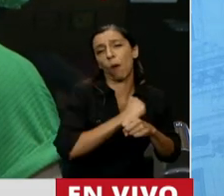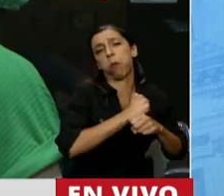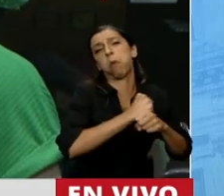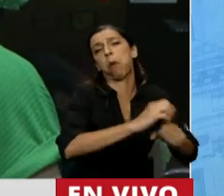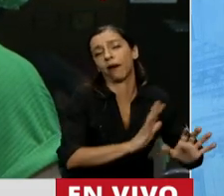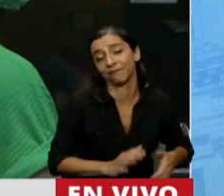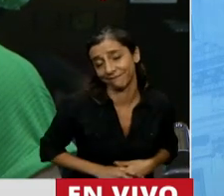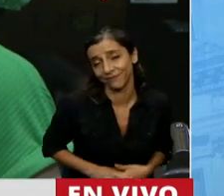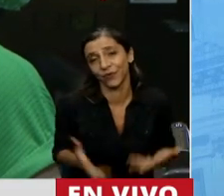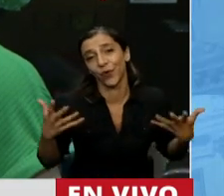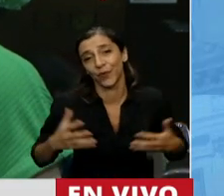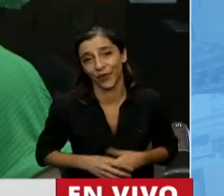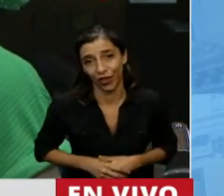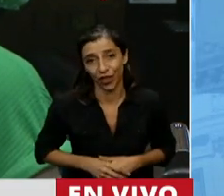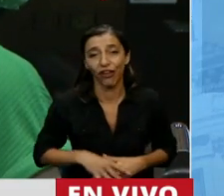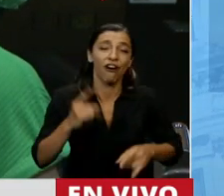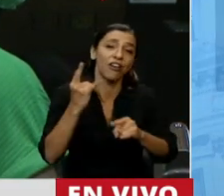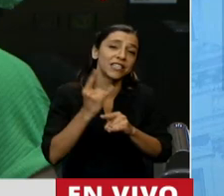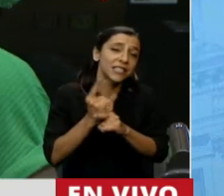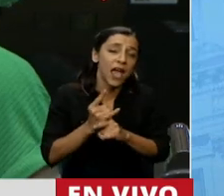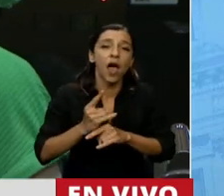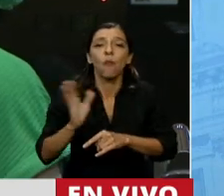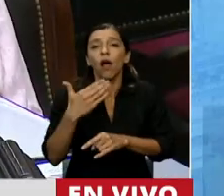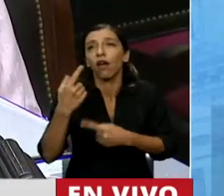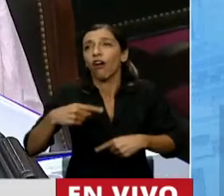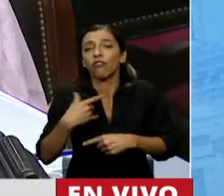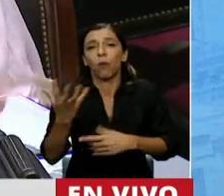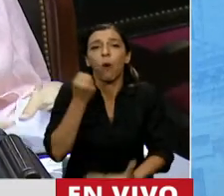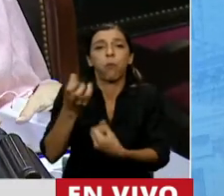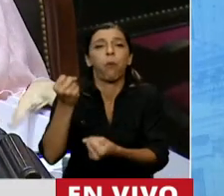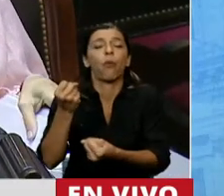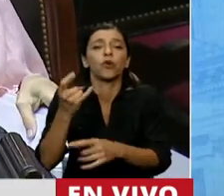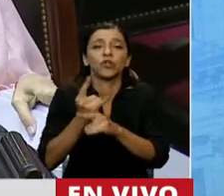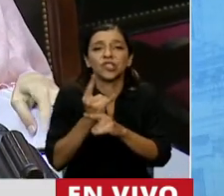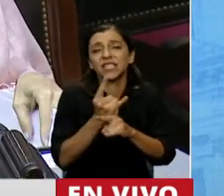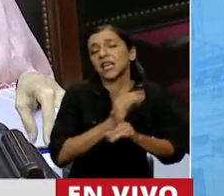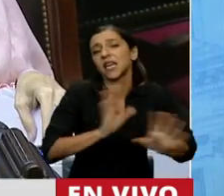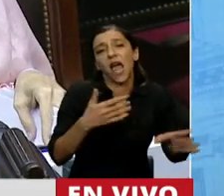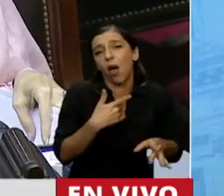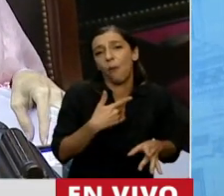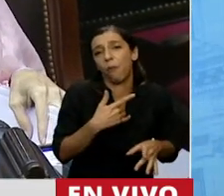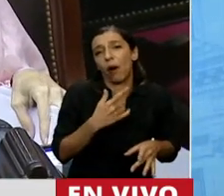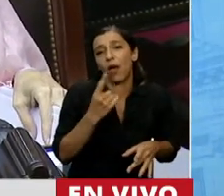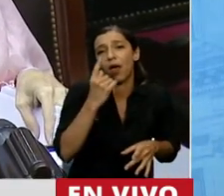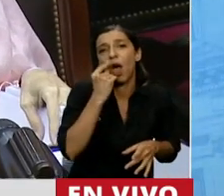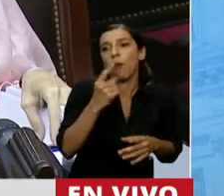Todos los procesos revolucionarios, todas las conquistas alcanzadas fueron y son atacados por los mecanismos de poder. Y cierro,